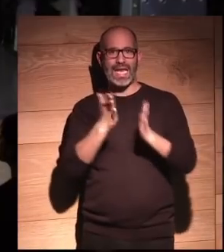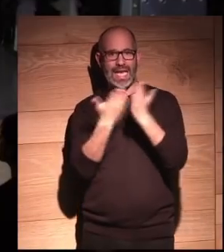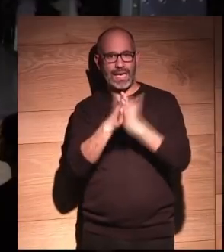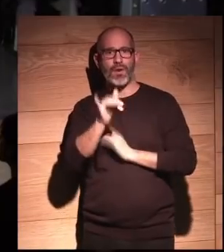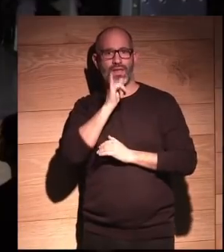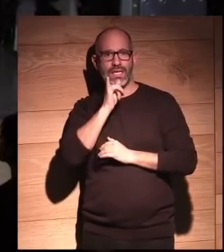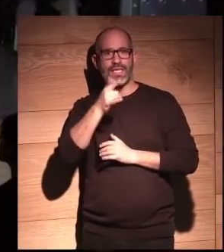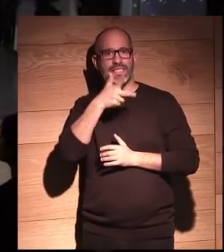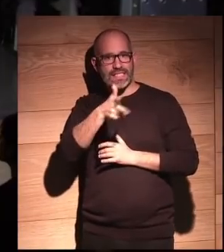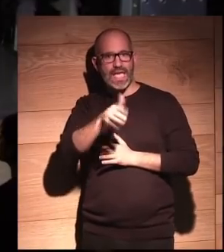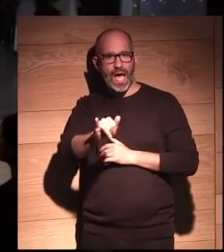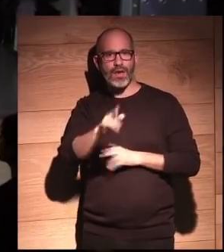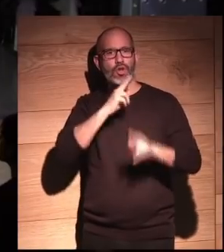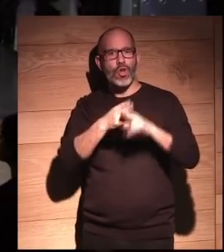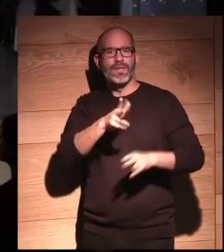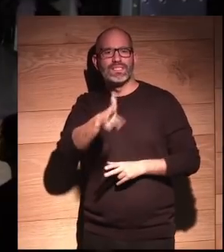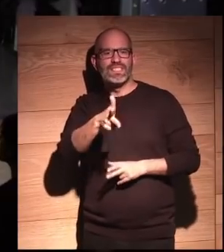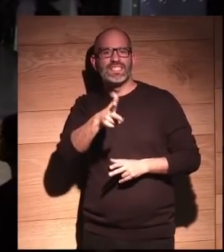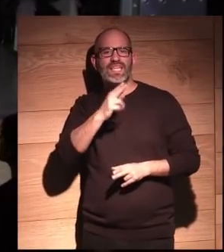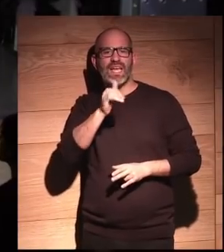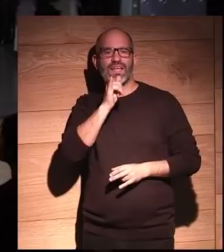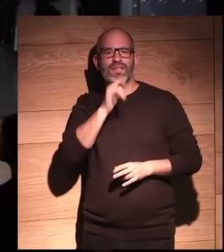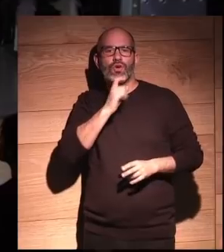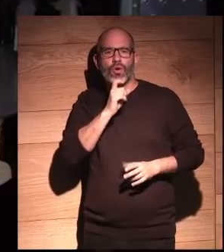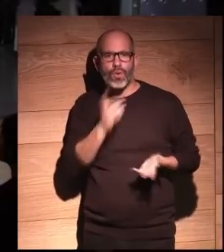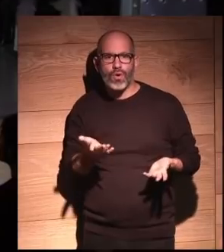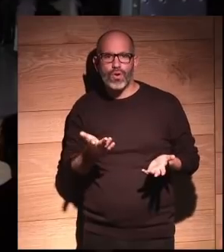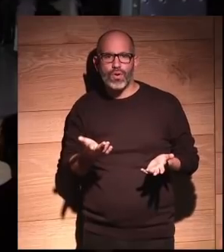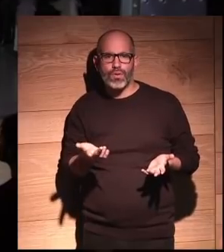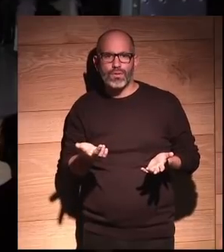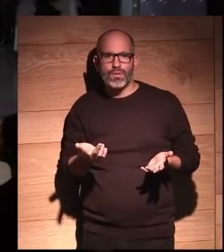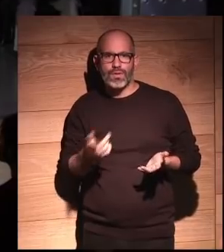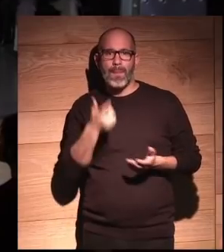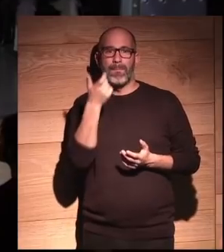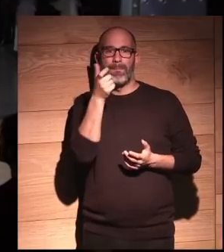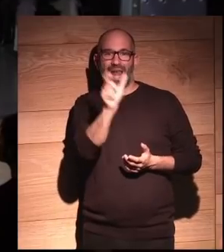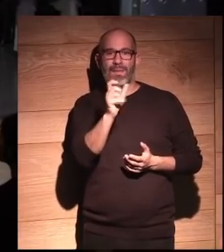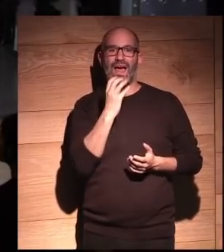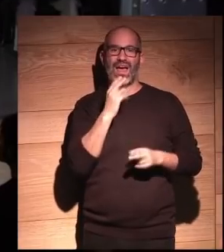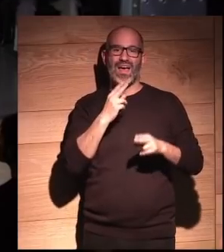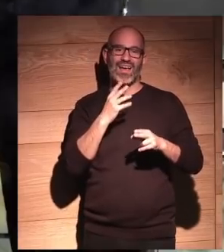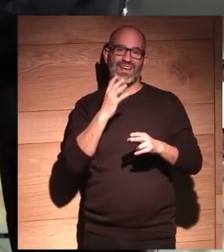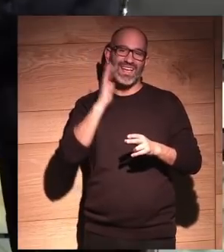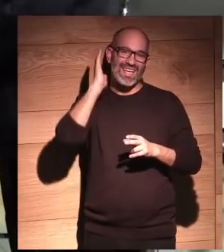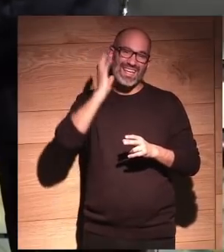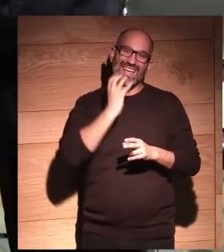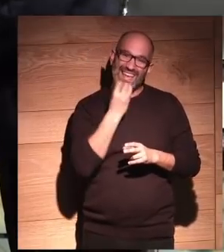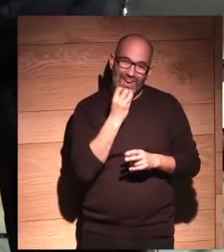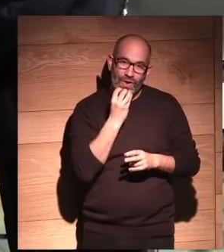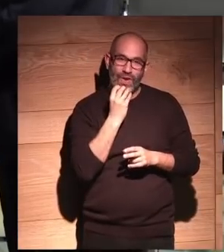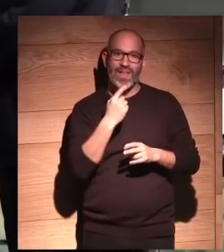chistes en latín, además. ¿Ah, sí? Sí. ¿Cómo se llama? ¿Chiste? ¿Cómo se dice chiste en latín? Fíjate, la palabra es en griego, ¿eh? Además. ¿Qué